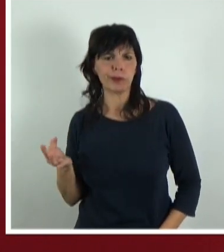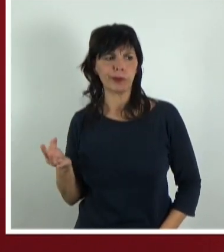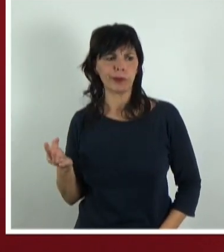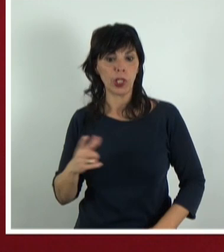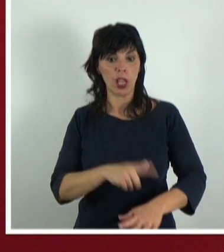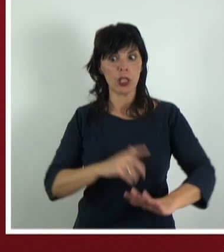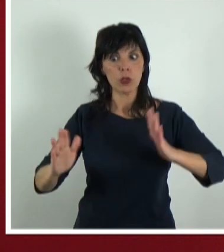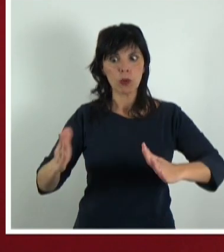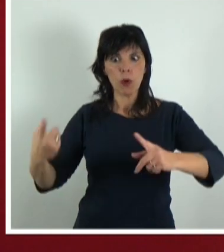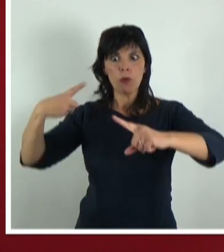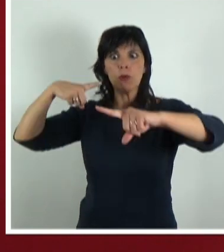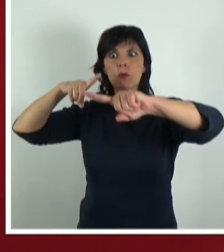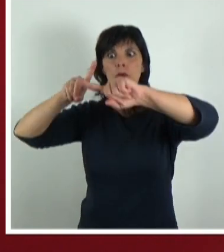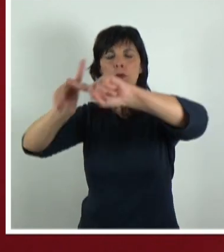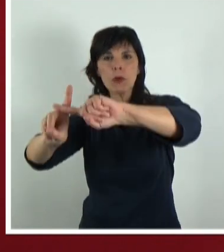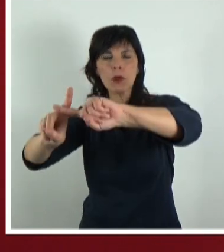era el momento